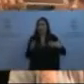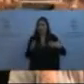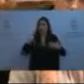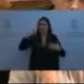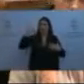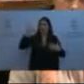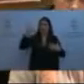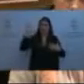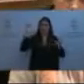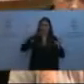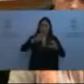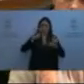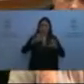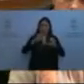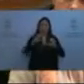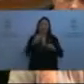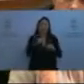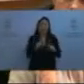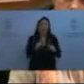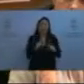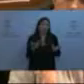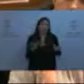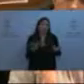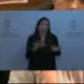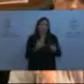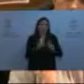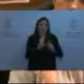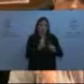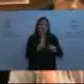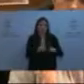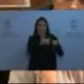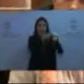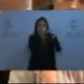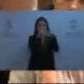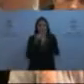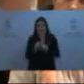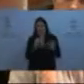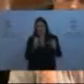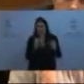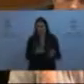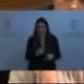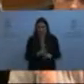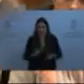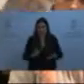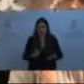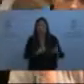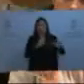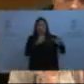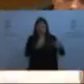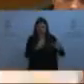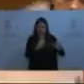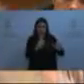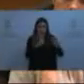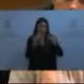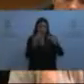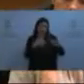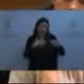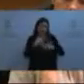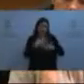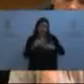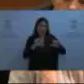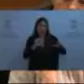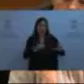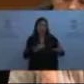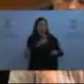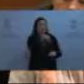tiempo, evidentemente esto solamente ayuda al total deterioro ya de la capilla. Bueno, la publicaron, se publicó en la prensa y ¿ustedes